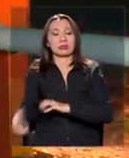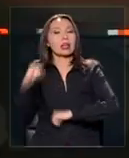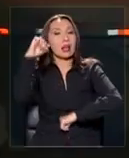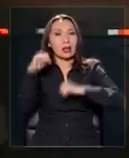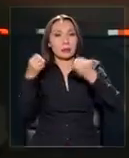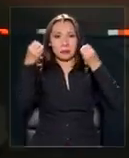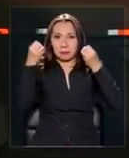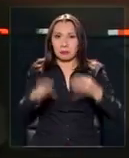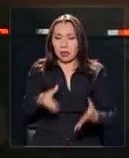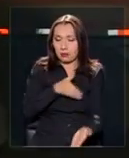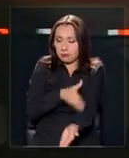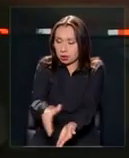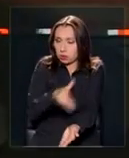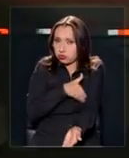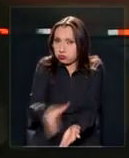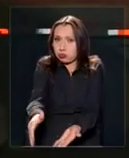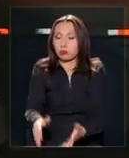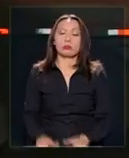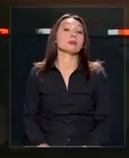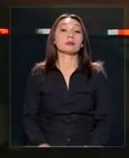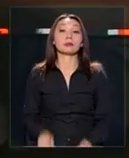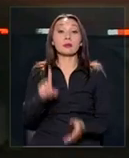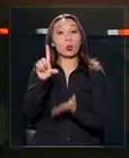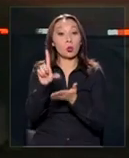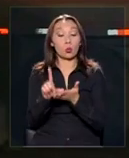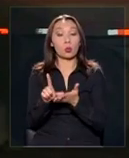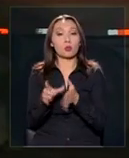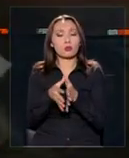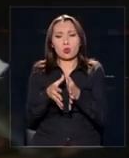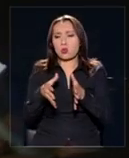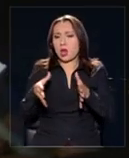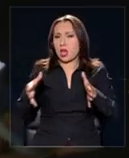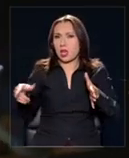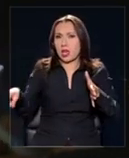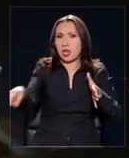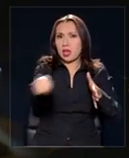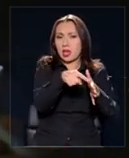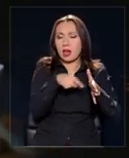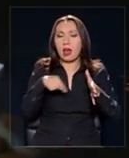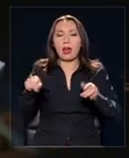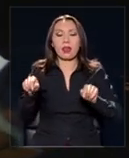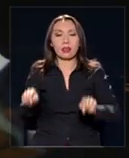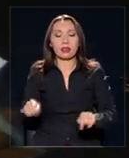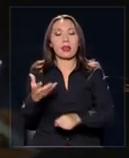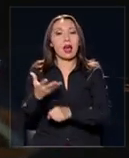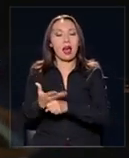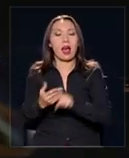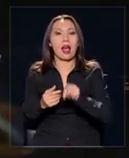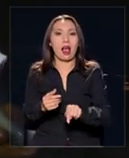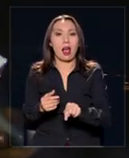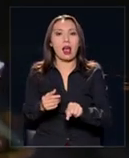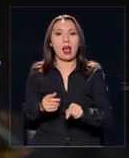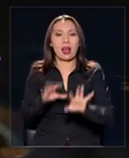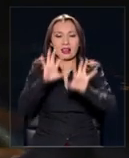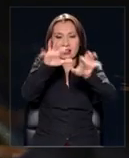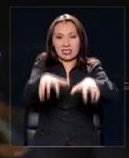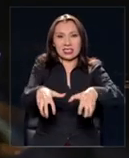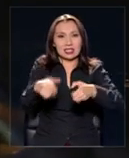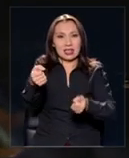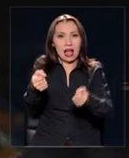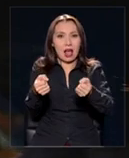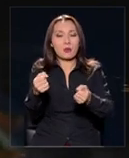empresa pérdidas millonarias. Es un sitio de suceso bastante extenso, donde hay una retroexcavadora,